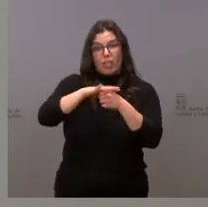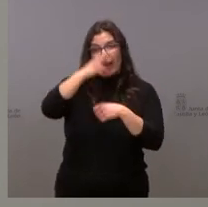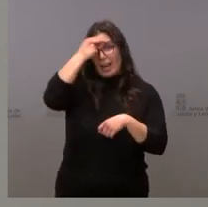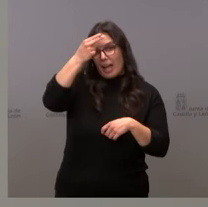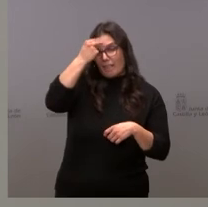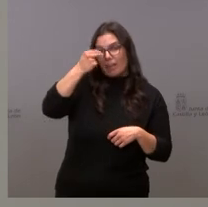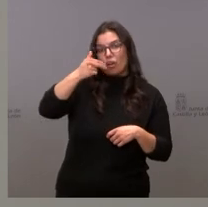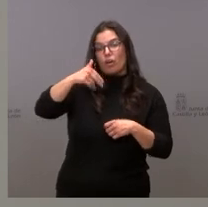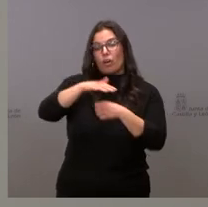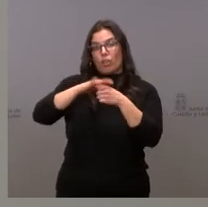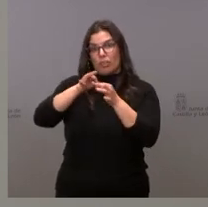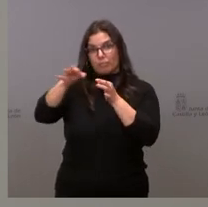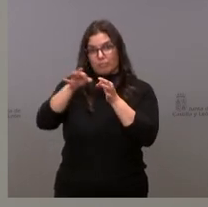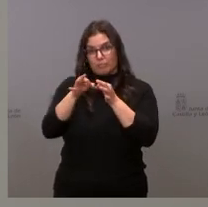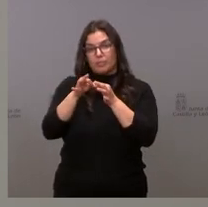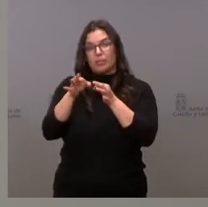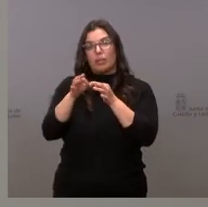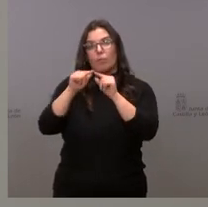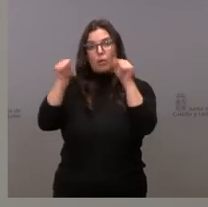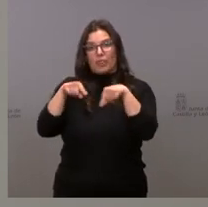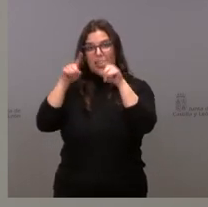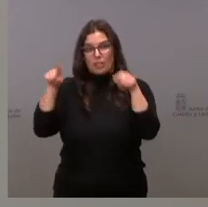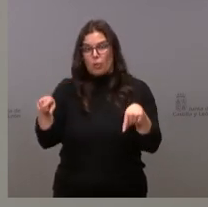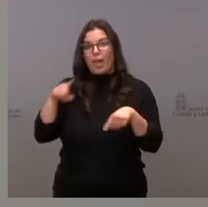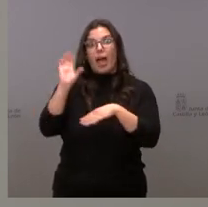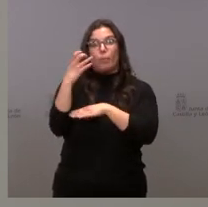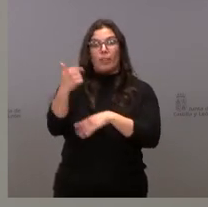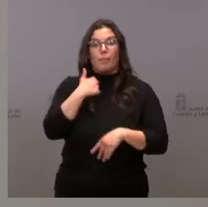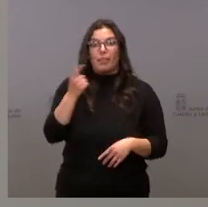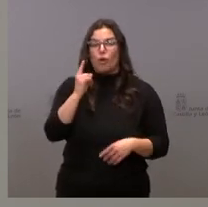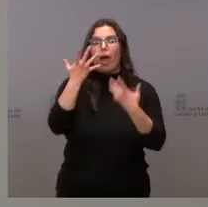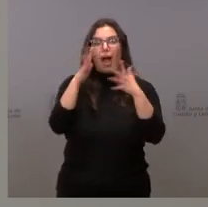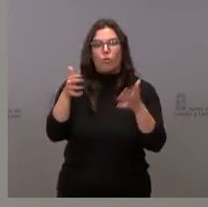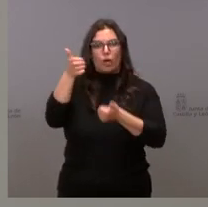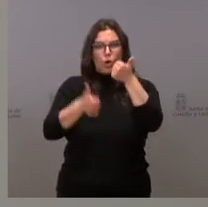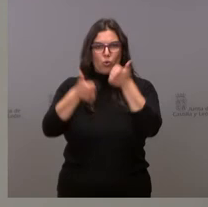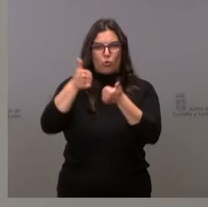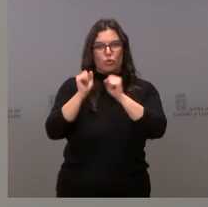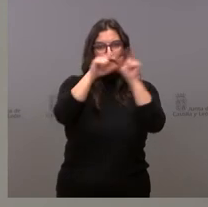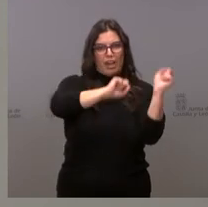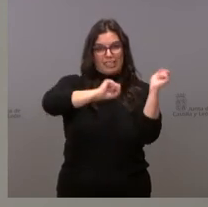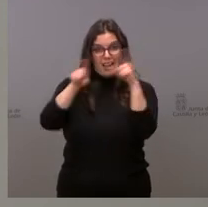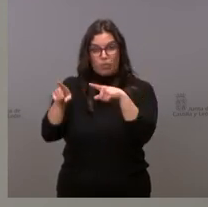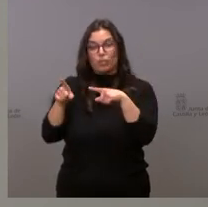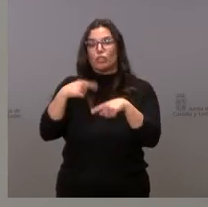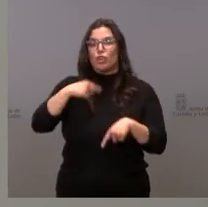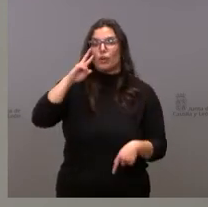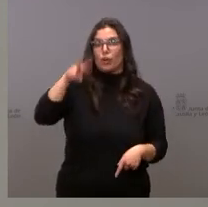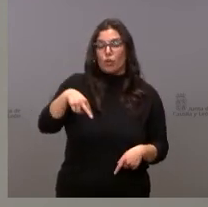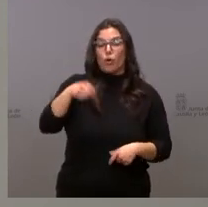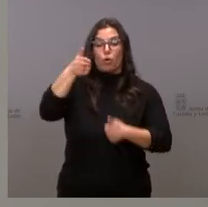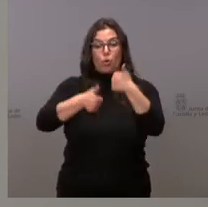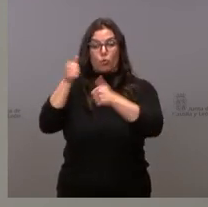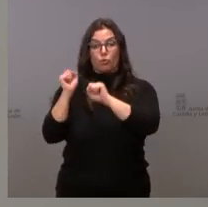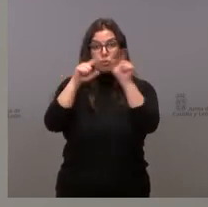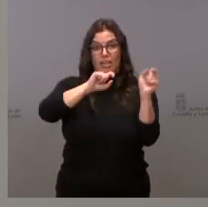la zona aledaña de la provincia de segovia como dice usted aún a pesar del concurso de tres grados y de reconocerles una cosa y es que el concurso de traslados